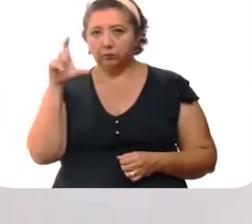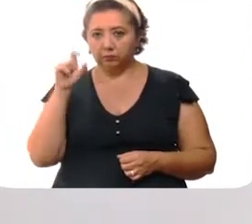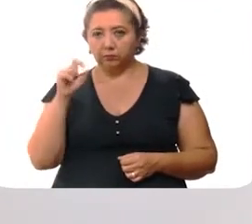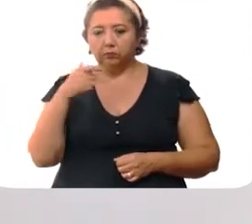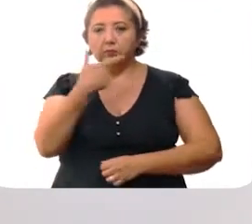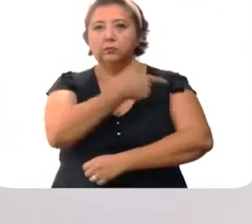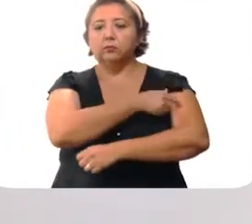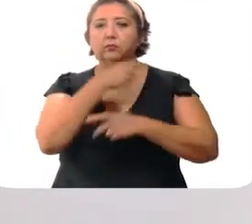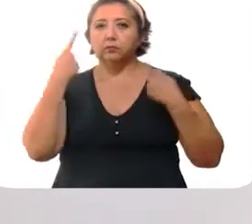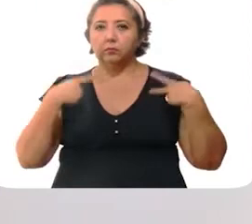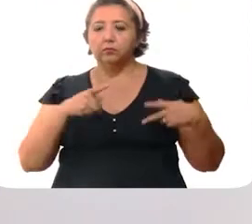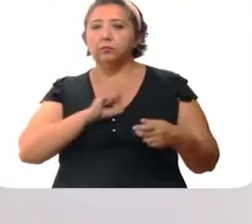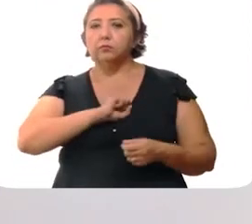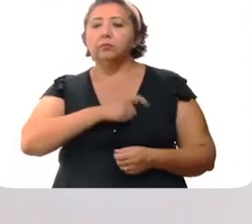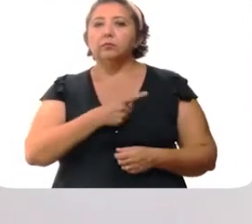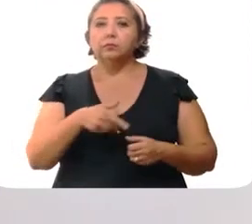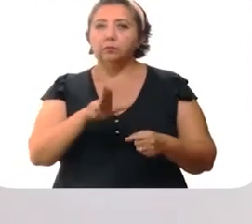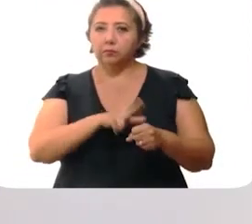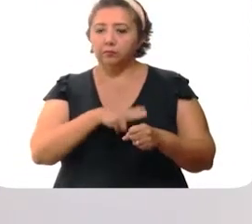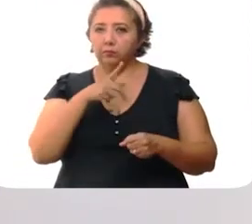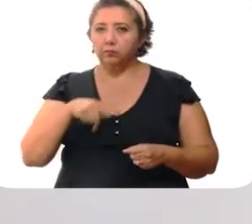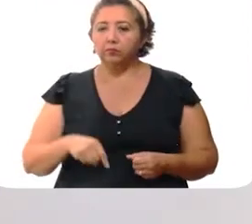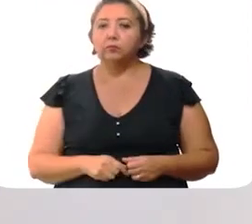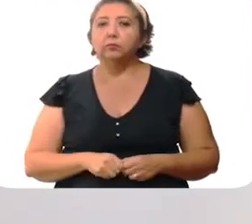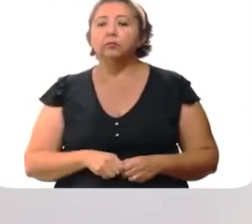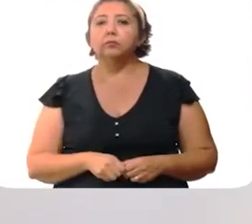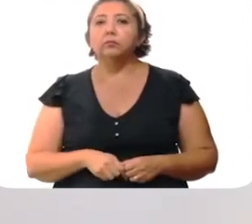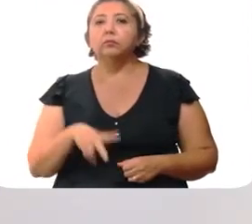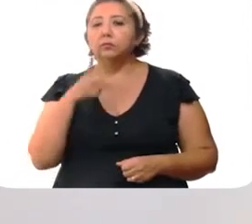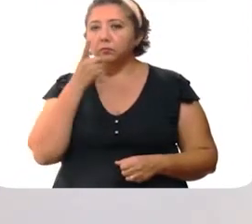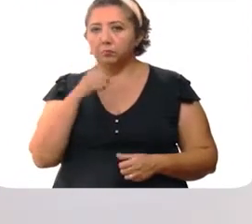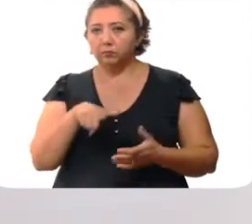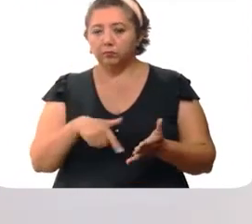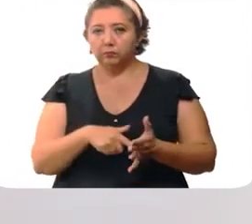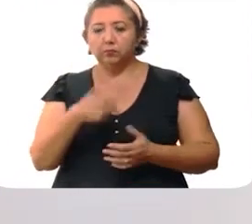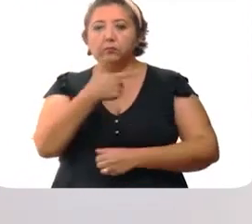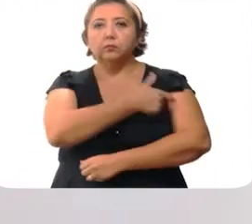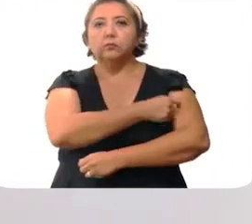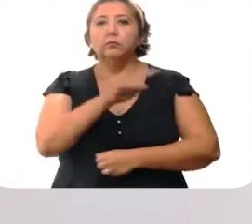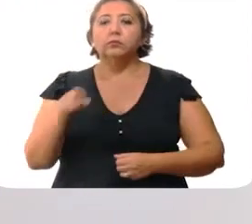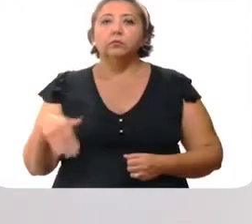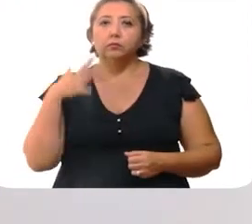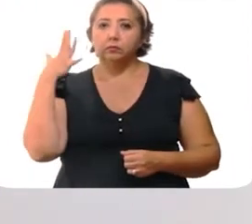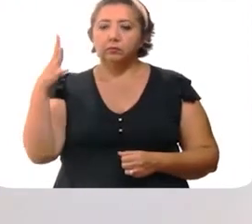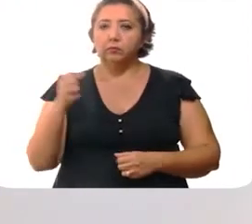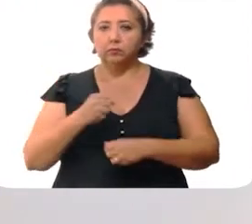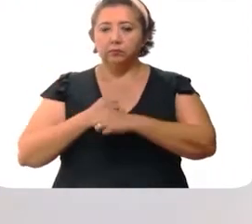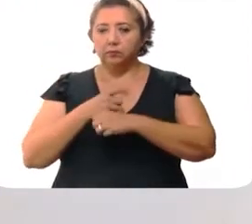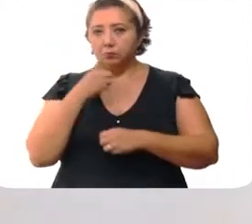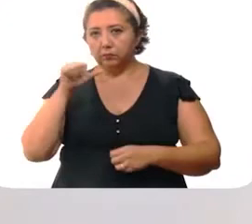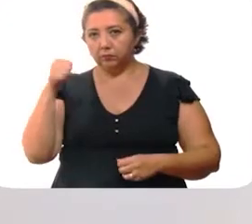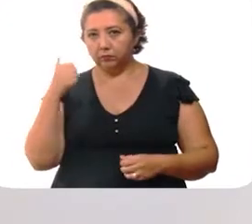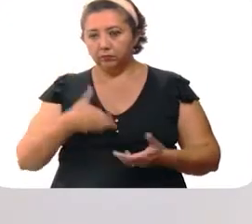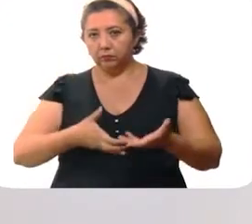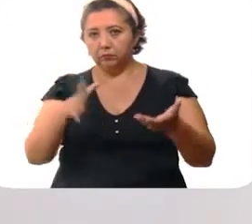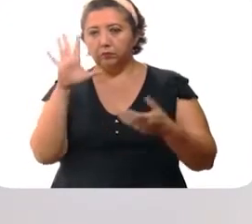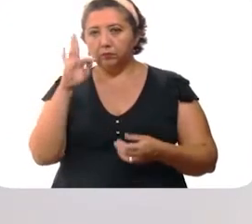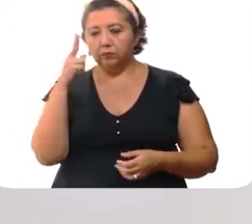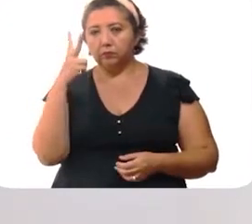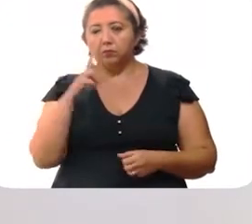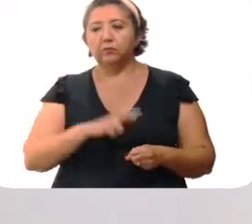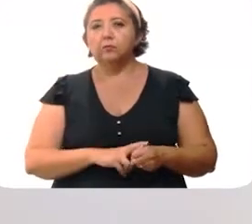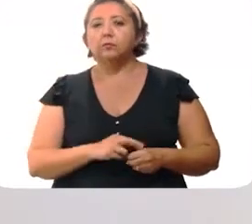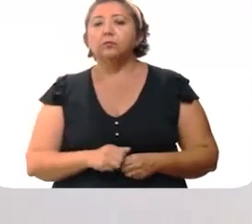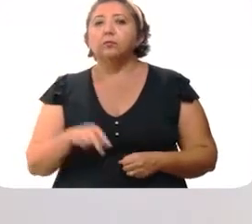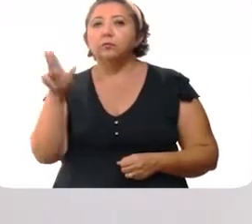vacunará al personal de salud de clínicas y hospitales privados. La sede de esta vacunación será en la zona militar 11, en la calle 42 Sur.